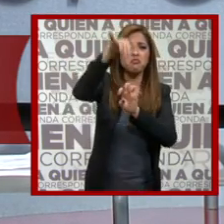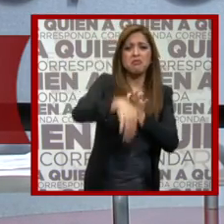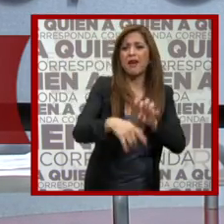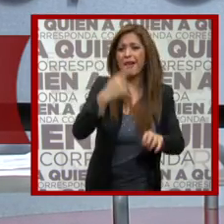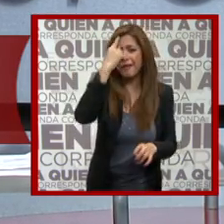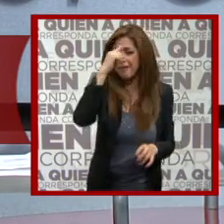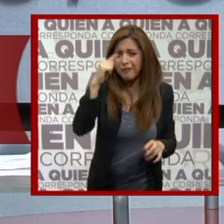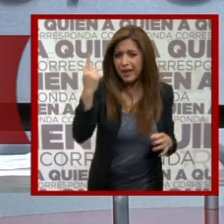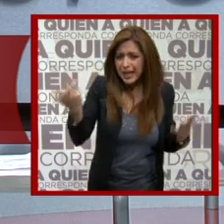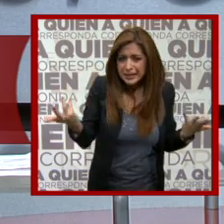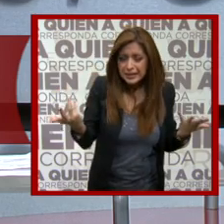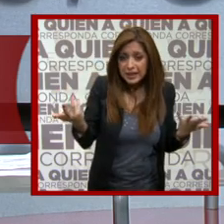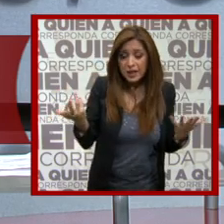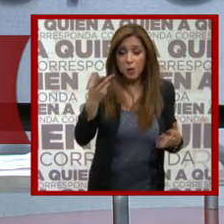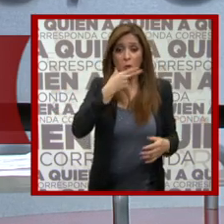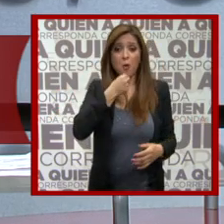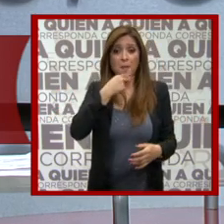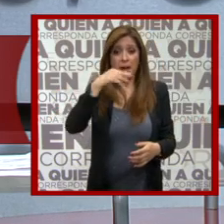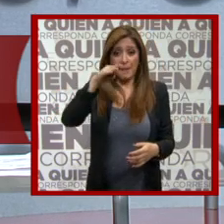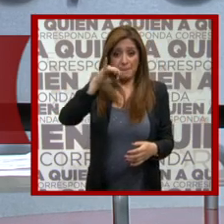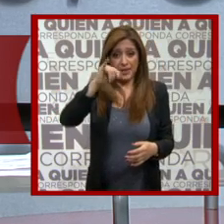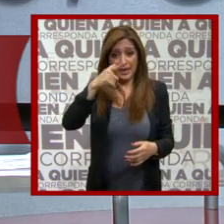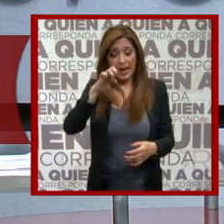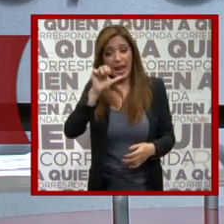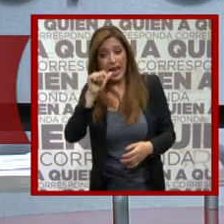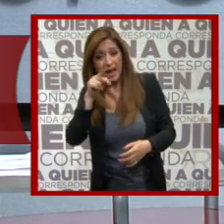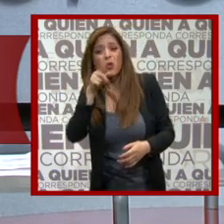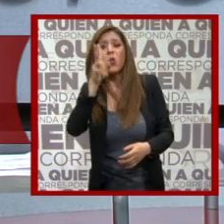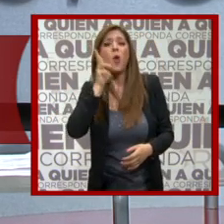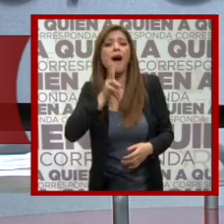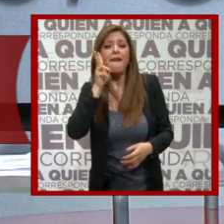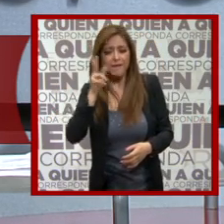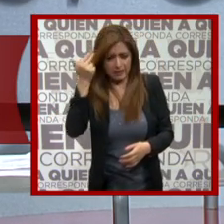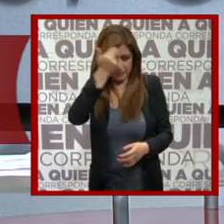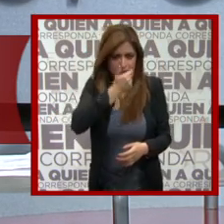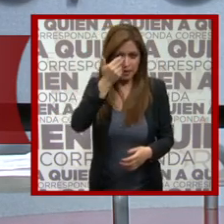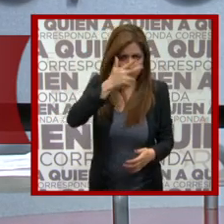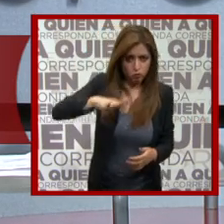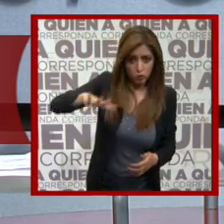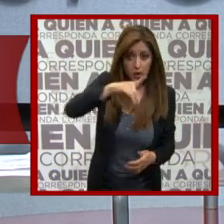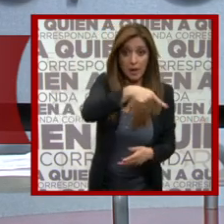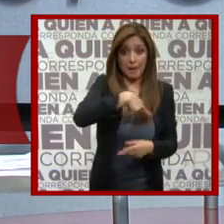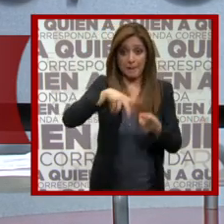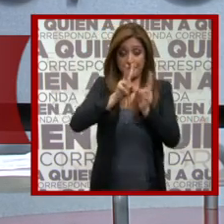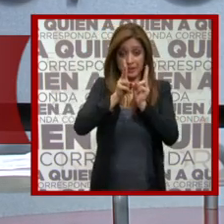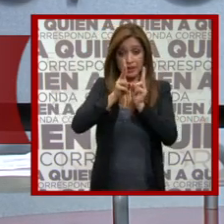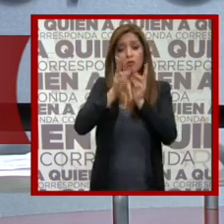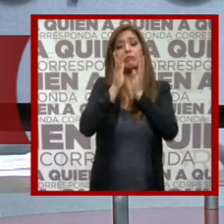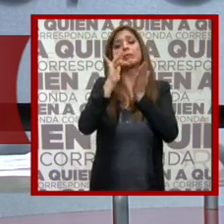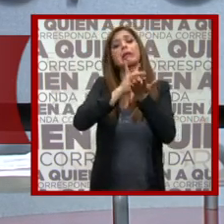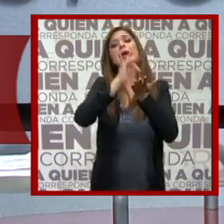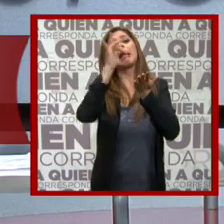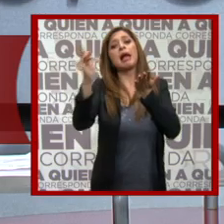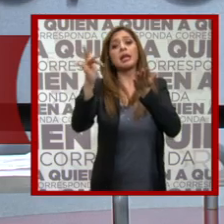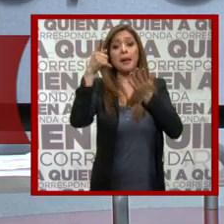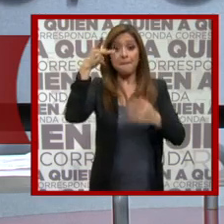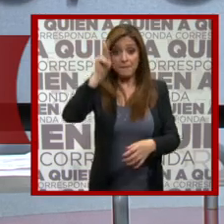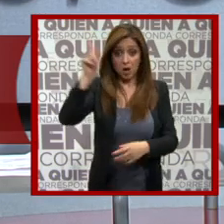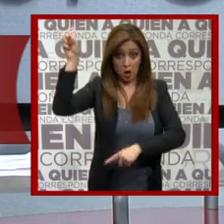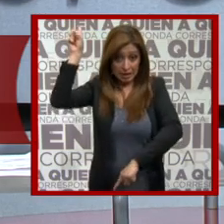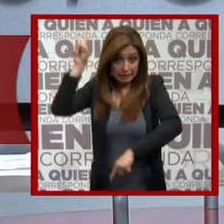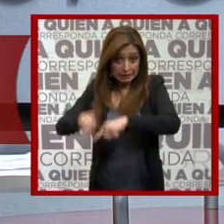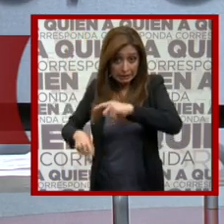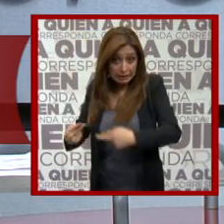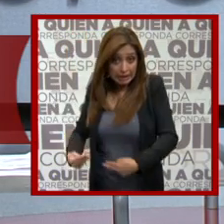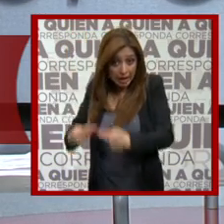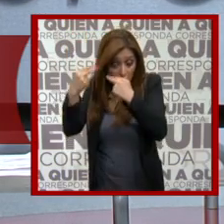tan amable, Miguel Ángel Riquelme Solís, darte una vuelta por la zona, los vecinos te lo van a agradecer, y no se trata de desaparecer este